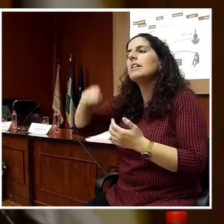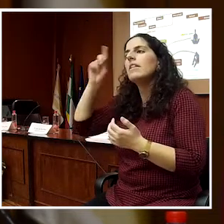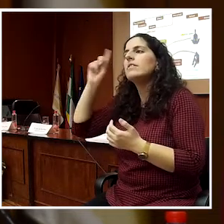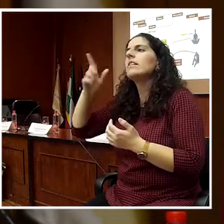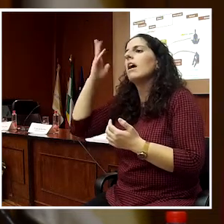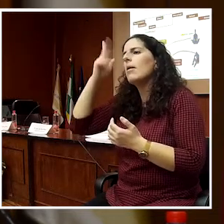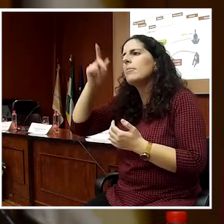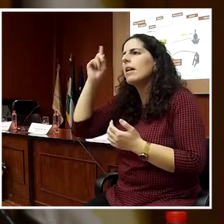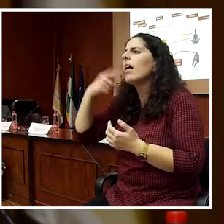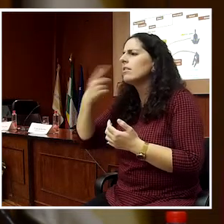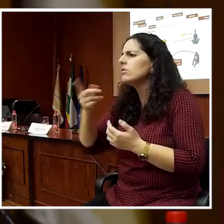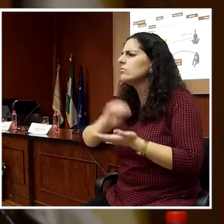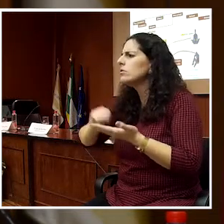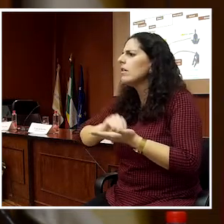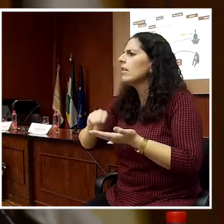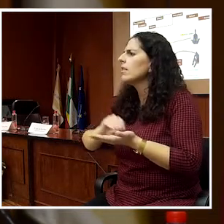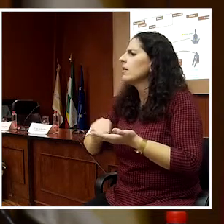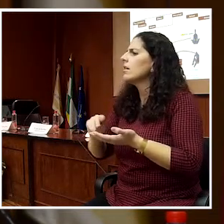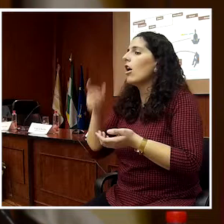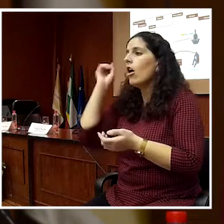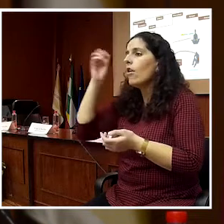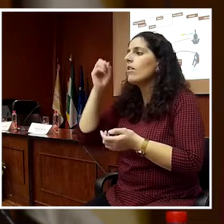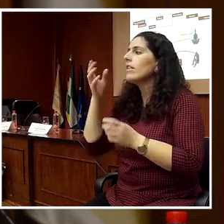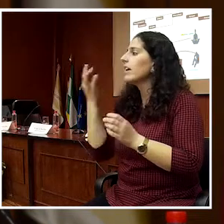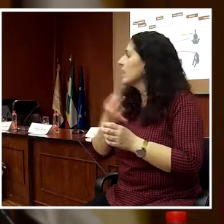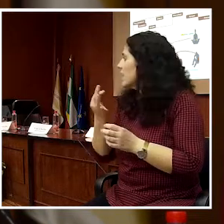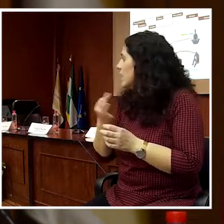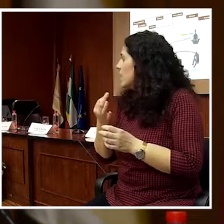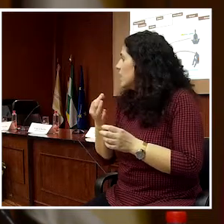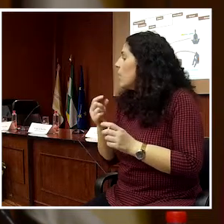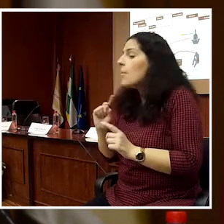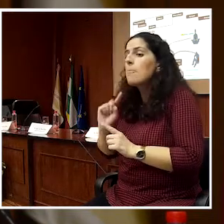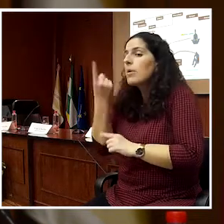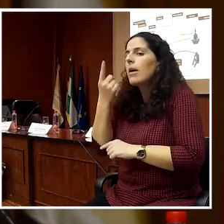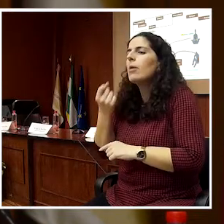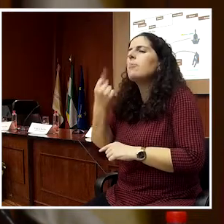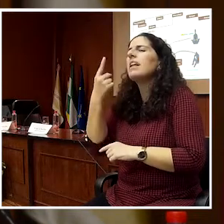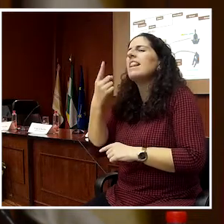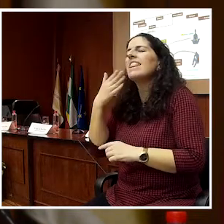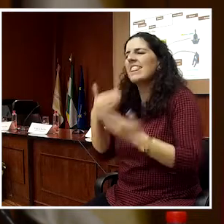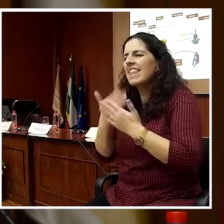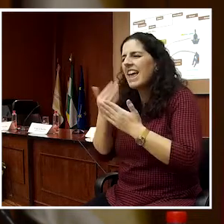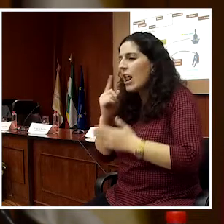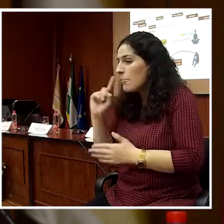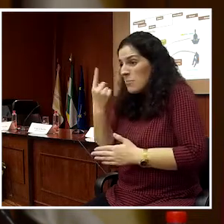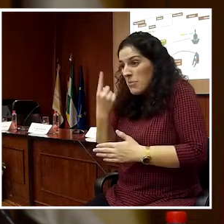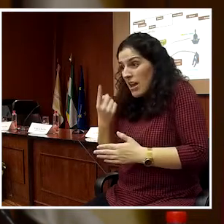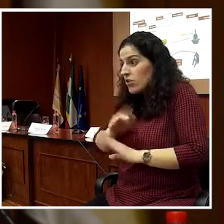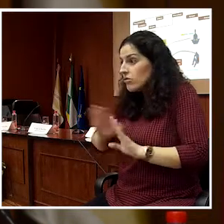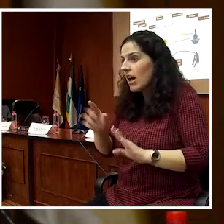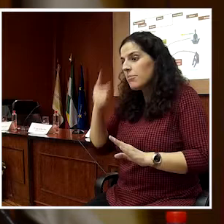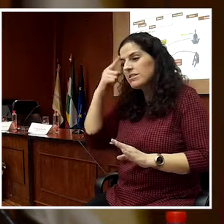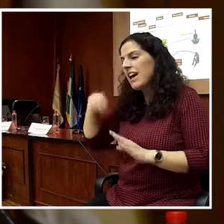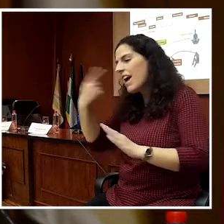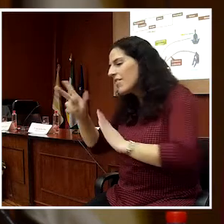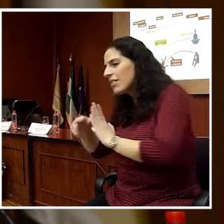comentado en alguna ocasión en alguna de sus charlas, lo que se llaman los primeros 1000 días. Es decir, incluso ya no es que tengamos